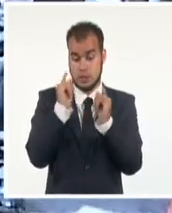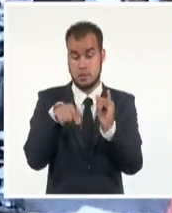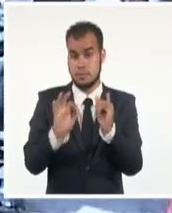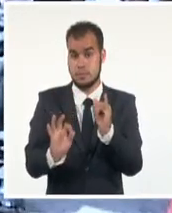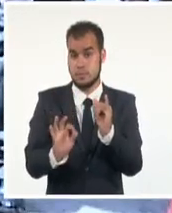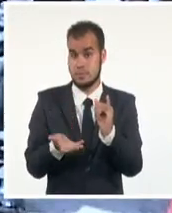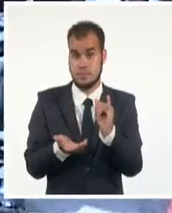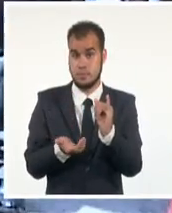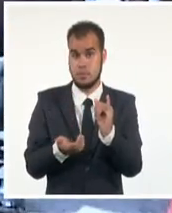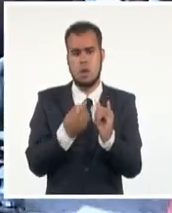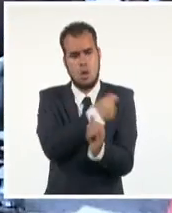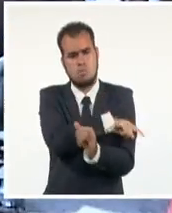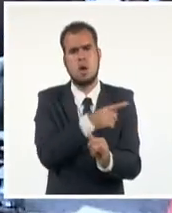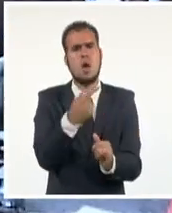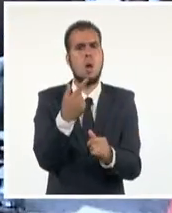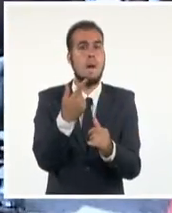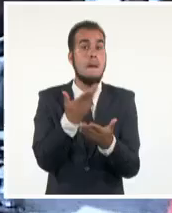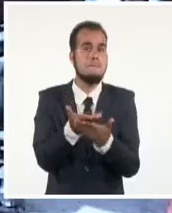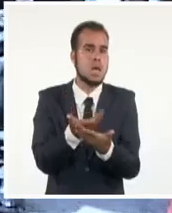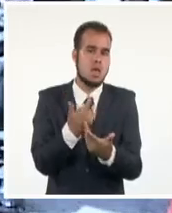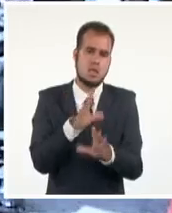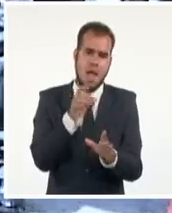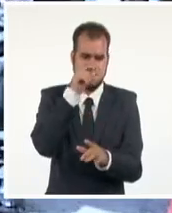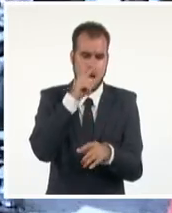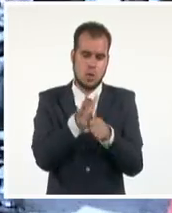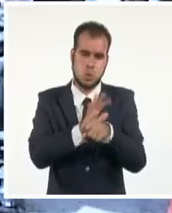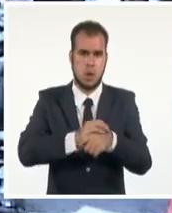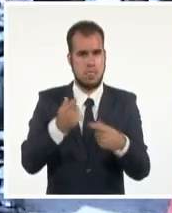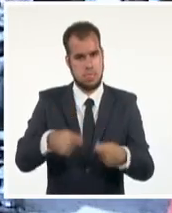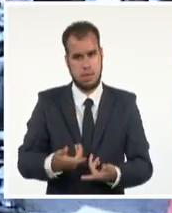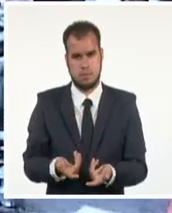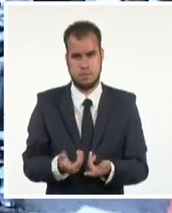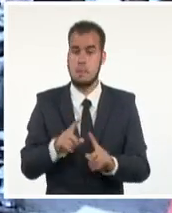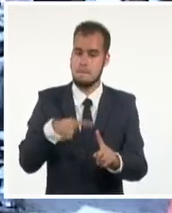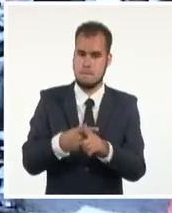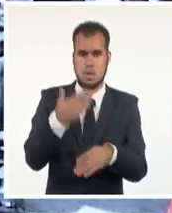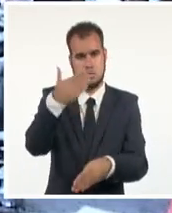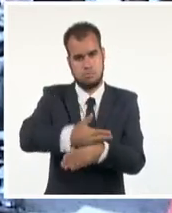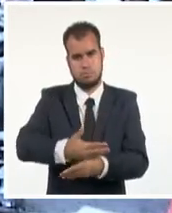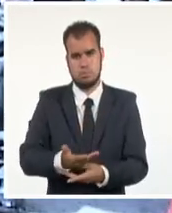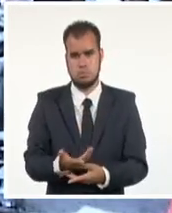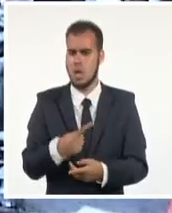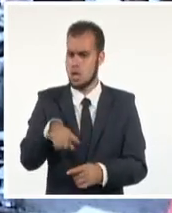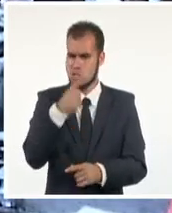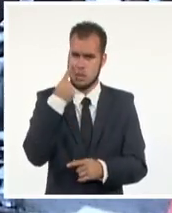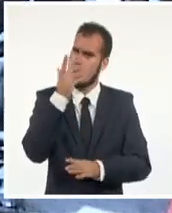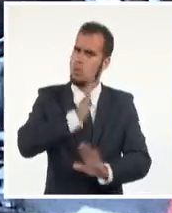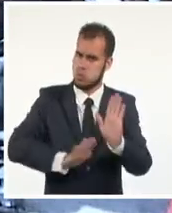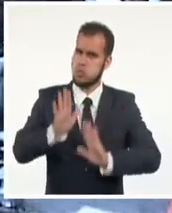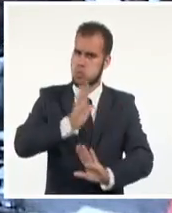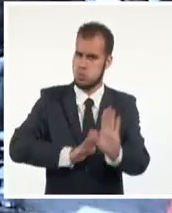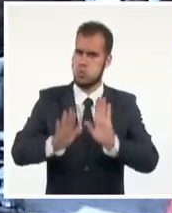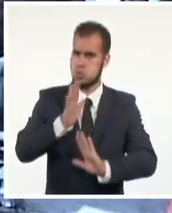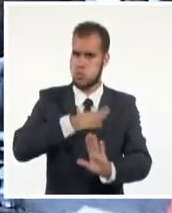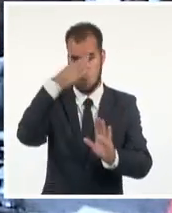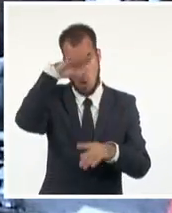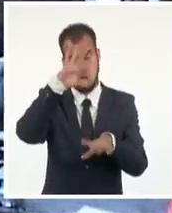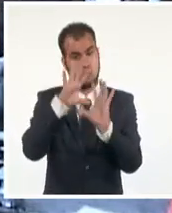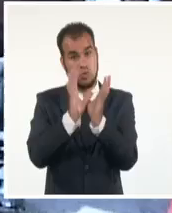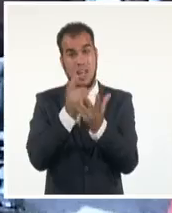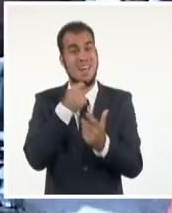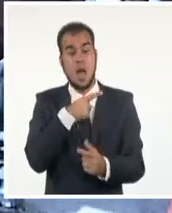eso ha llevado a aumentar la movilidad, y porque la irresponsabilidad y la indisciplina han sido otro talón de Aquiles para ponerle coto a